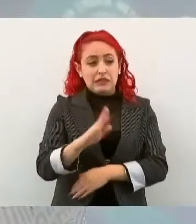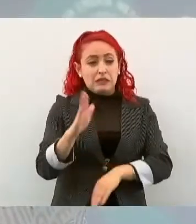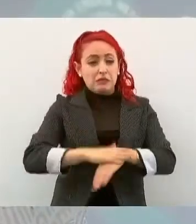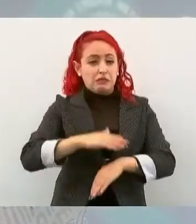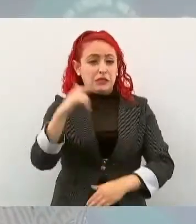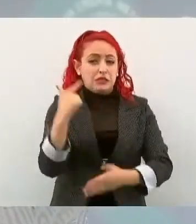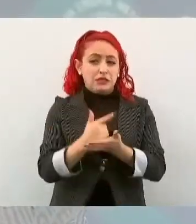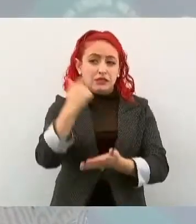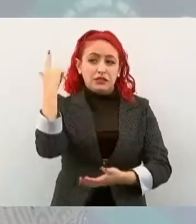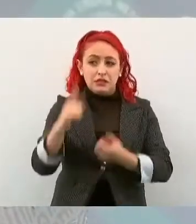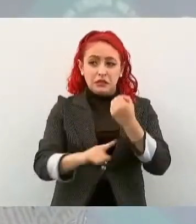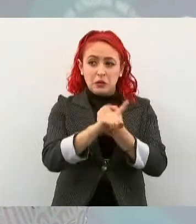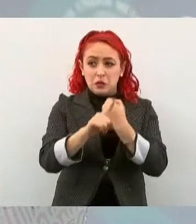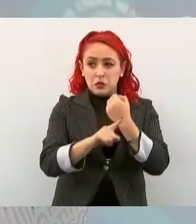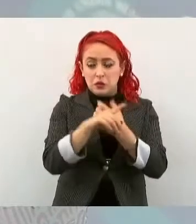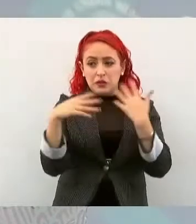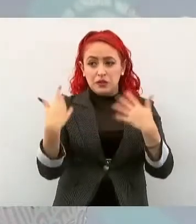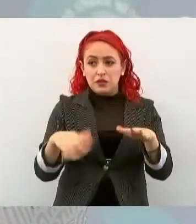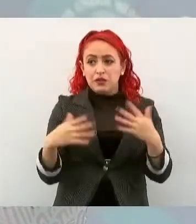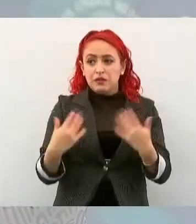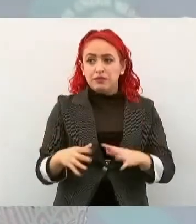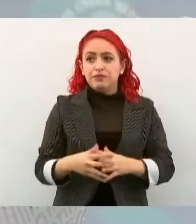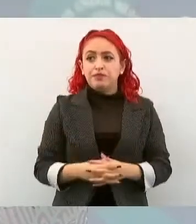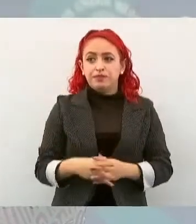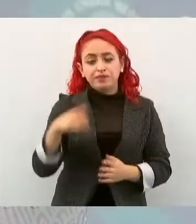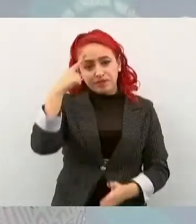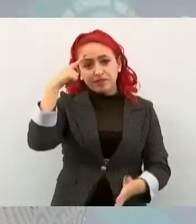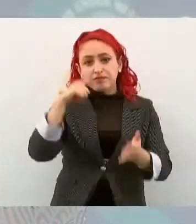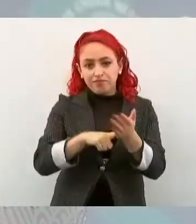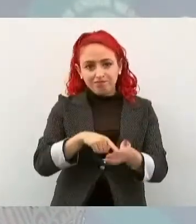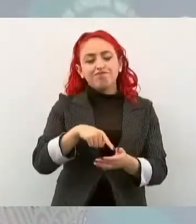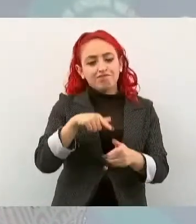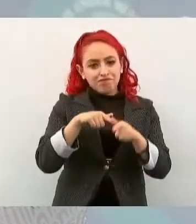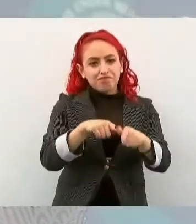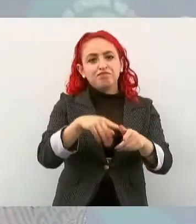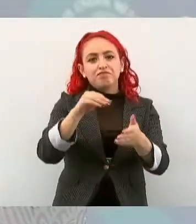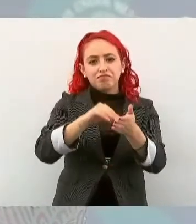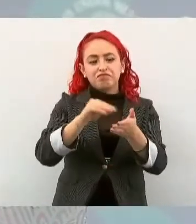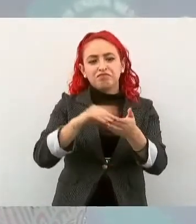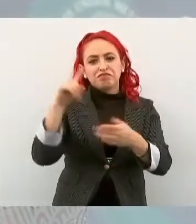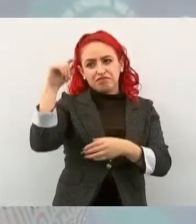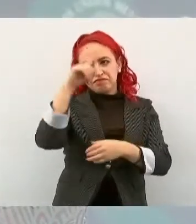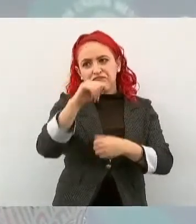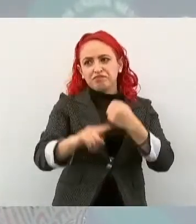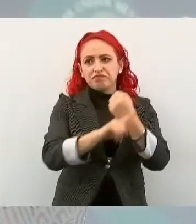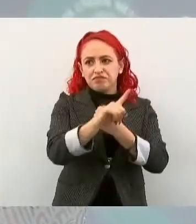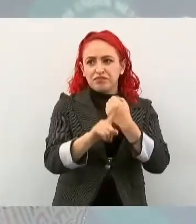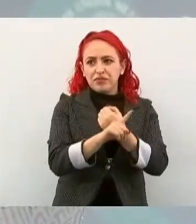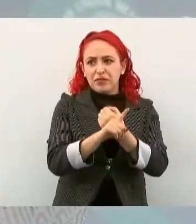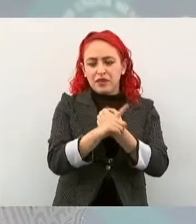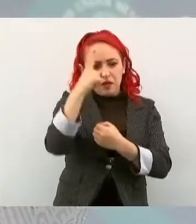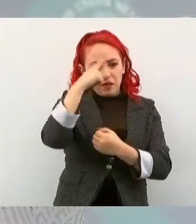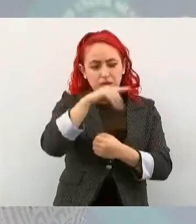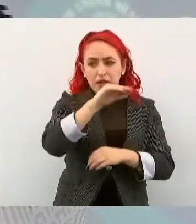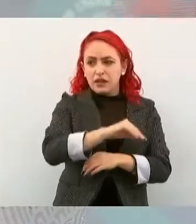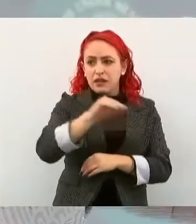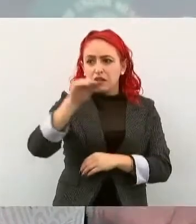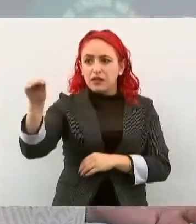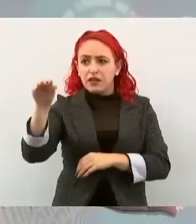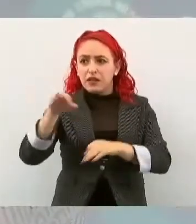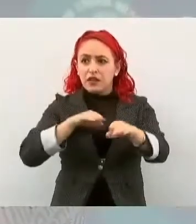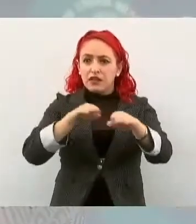más complicado. Creo que sigue estando más complicado, porque para que vaya a